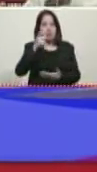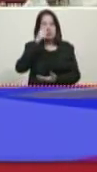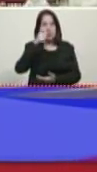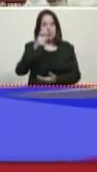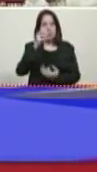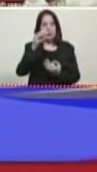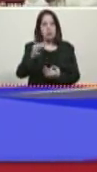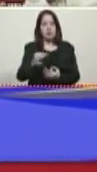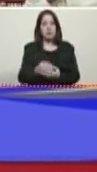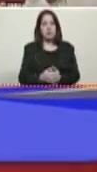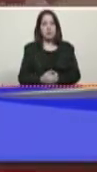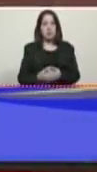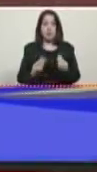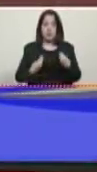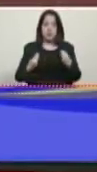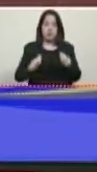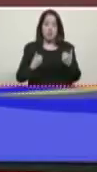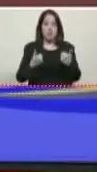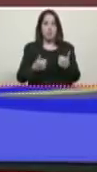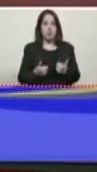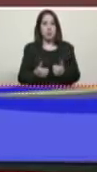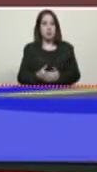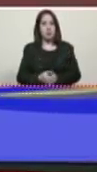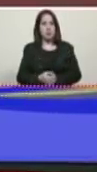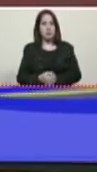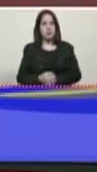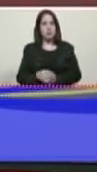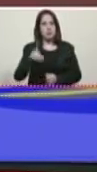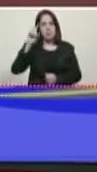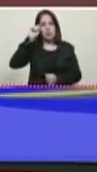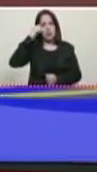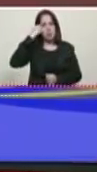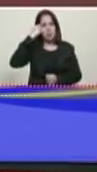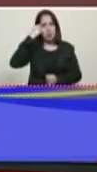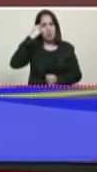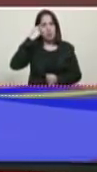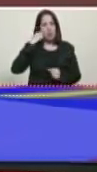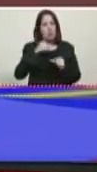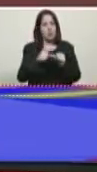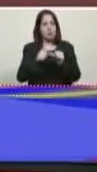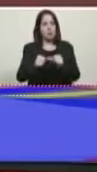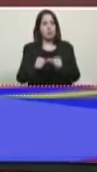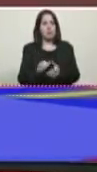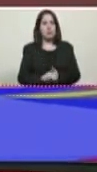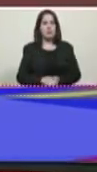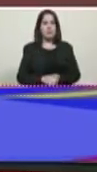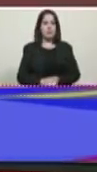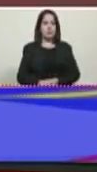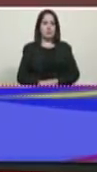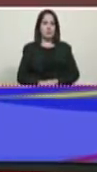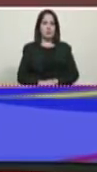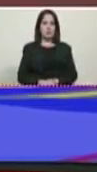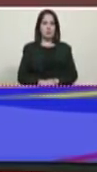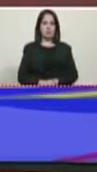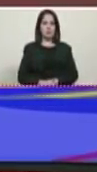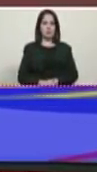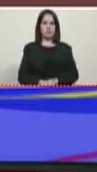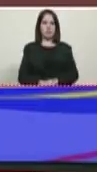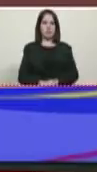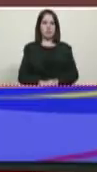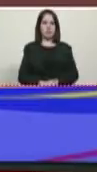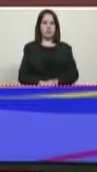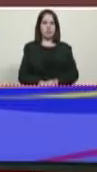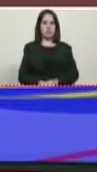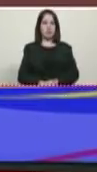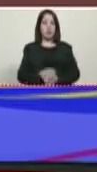de vivir viviendo de acuerdo con eso continuamos del estado carabobo pasamos al